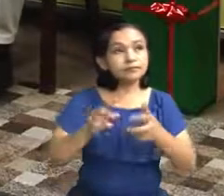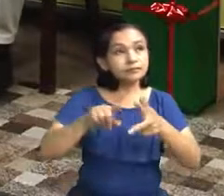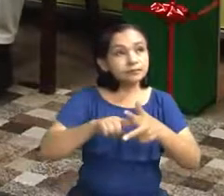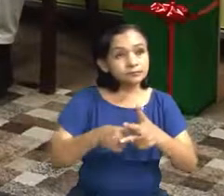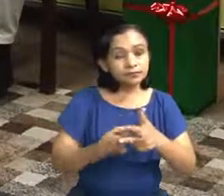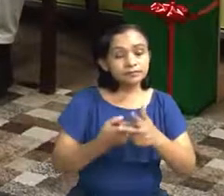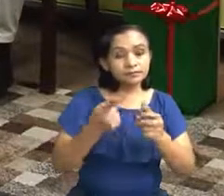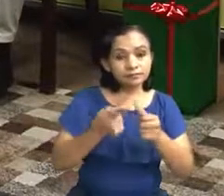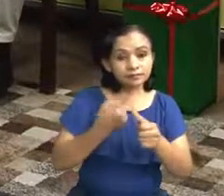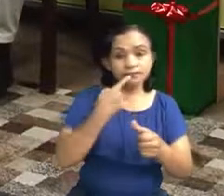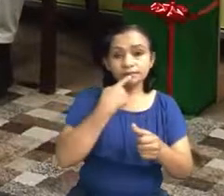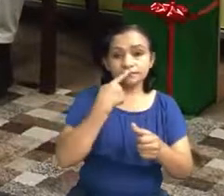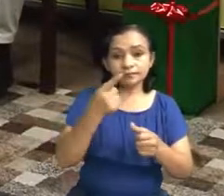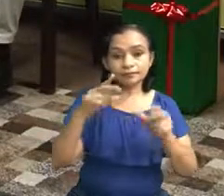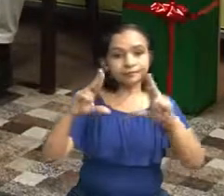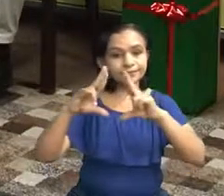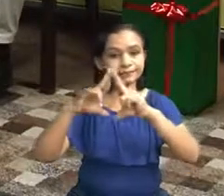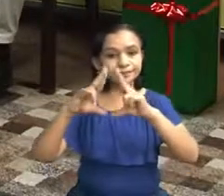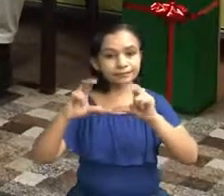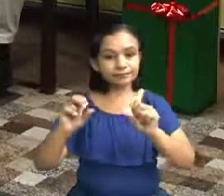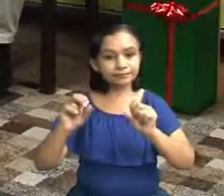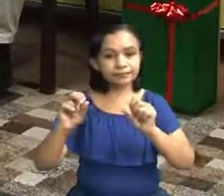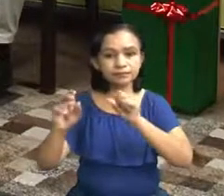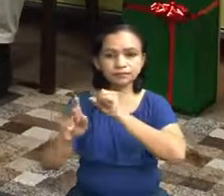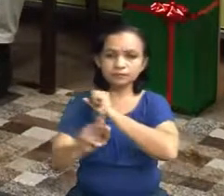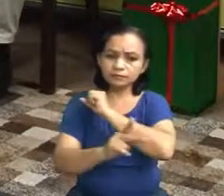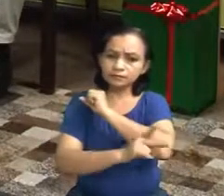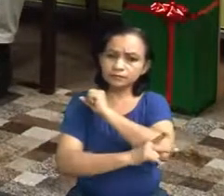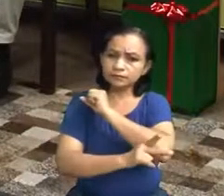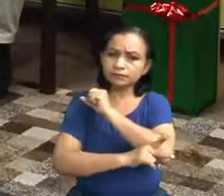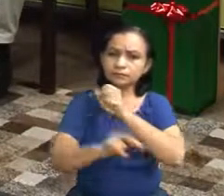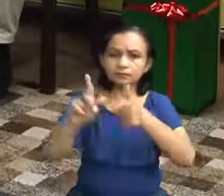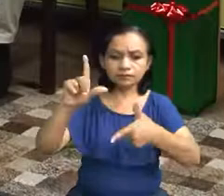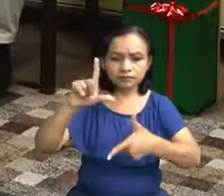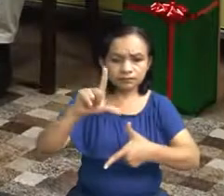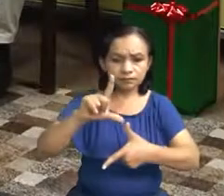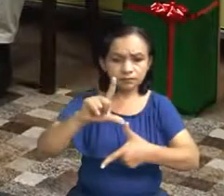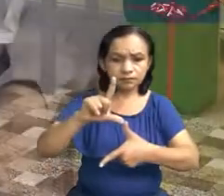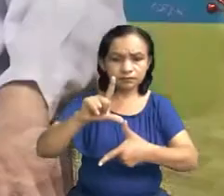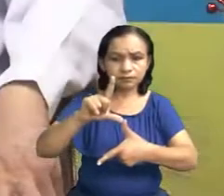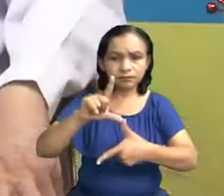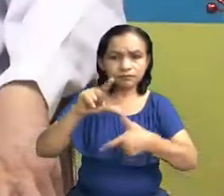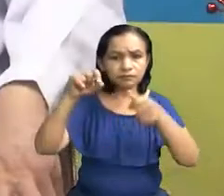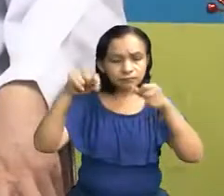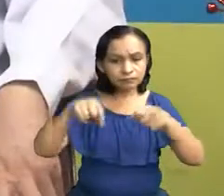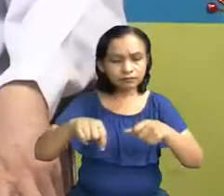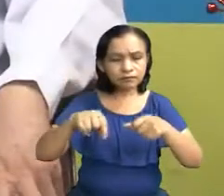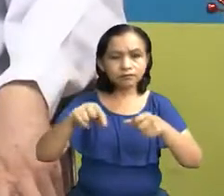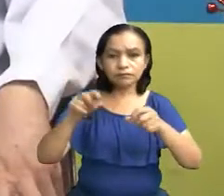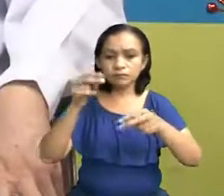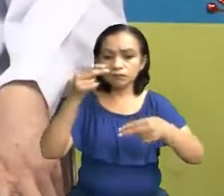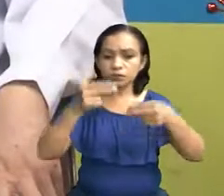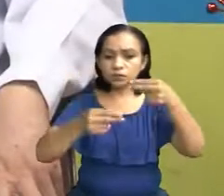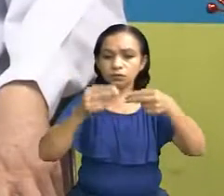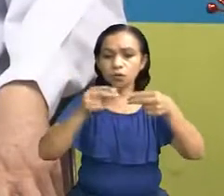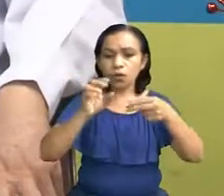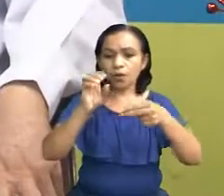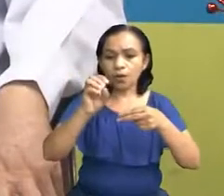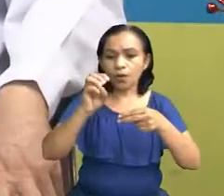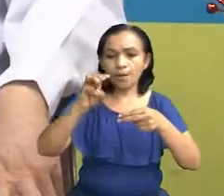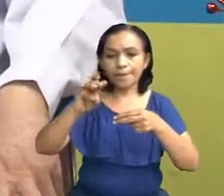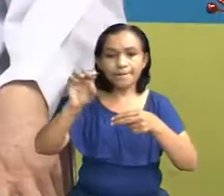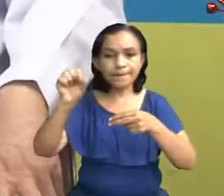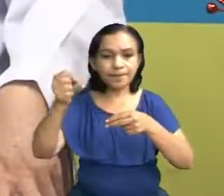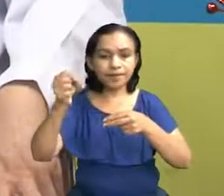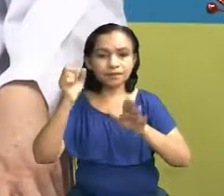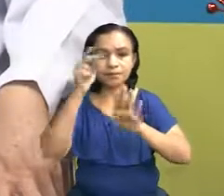que Nicaragua es el único país en Latinoamérica que en el último año ha alcanzado un indicador de la OMS para todos los